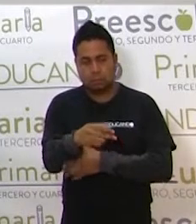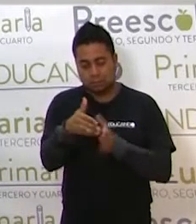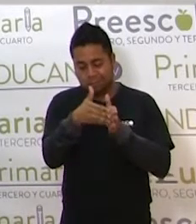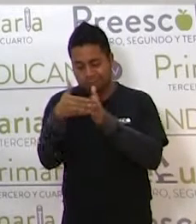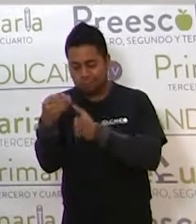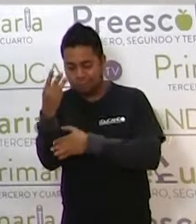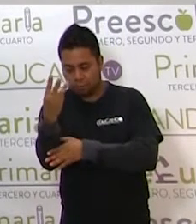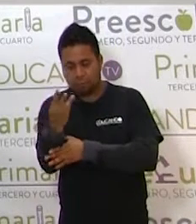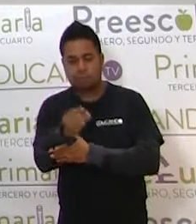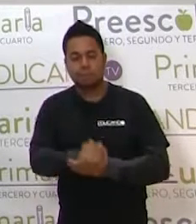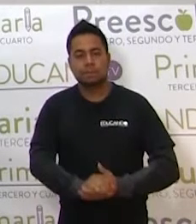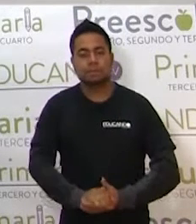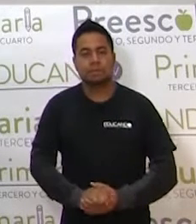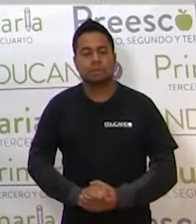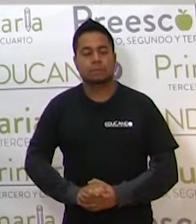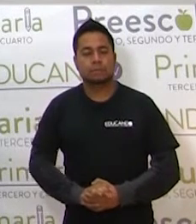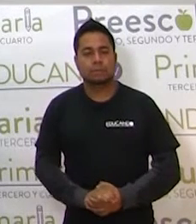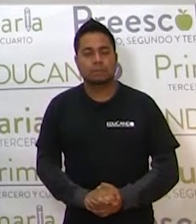bien